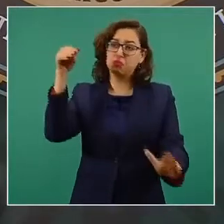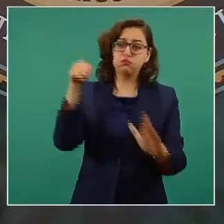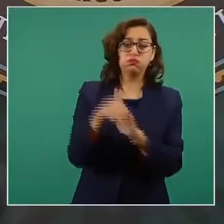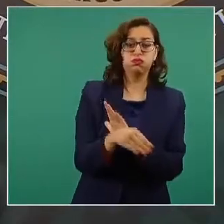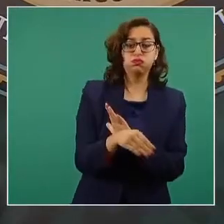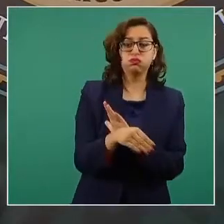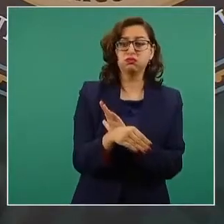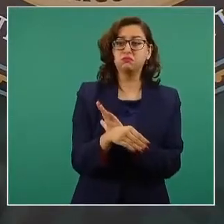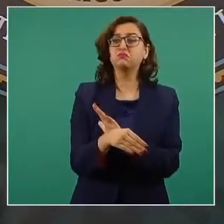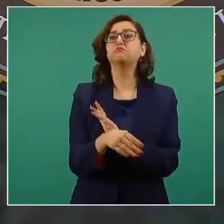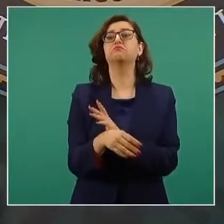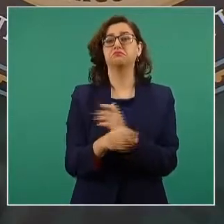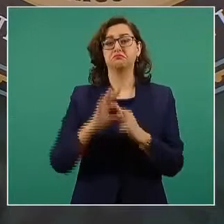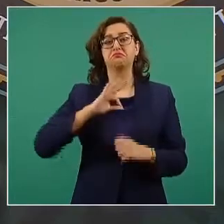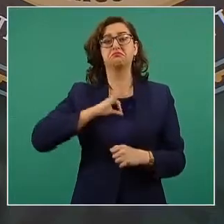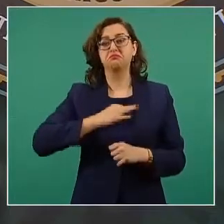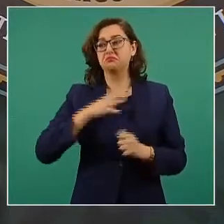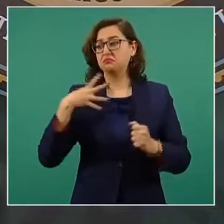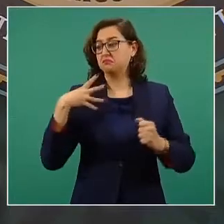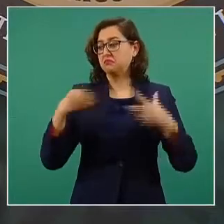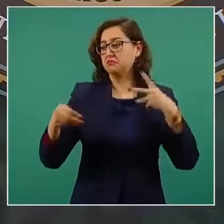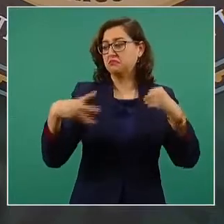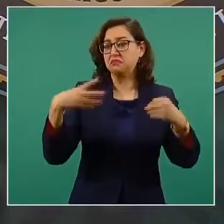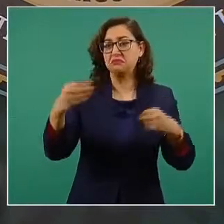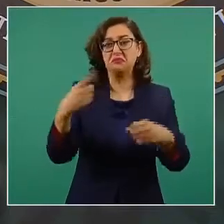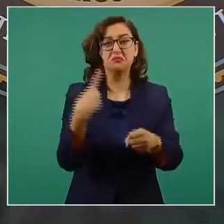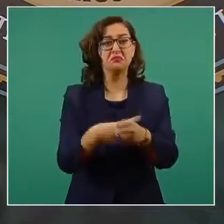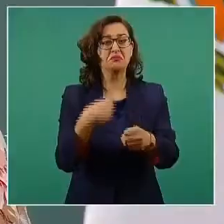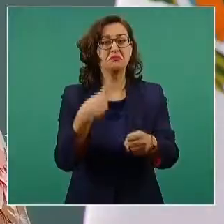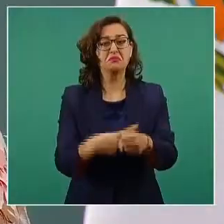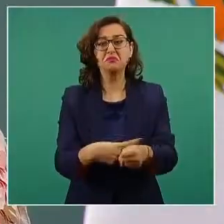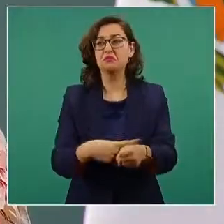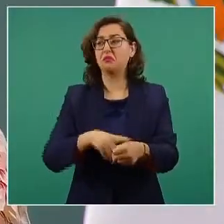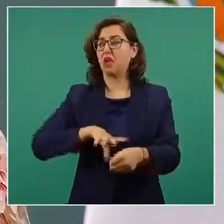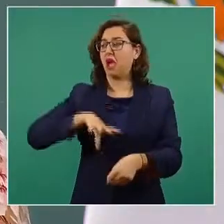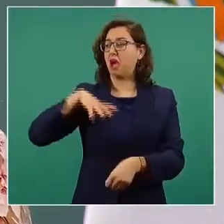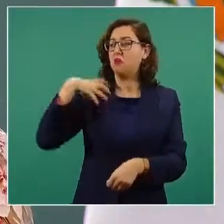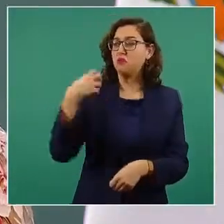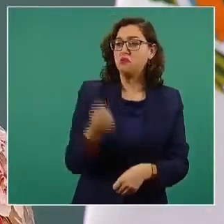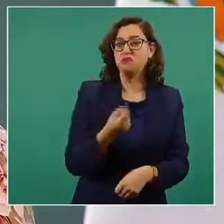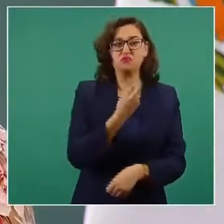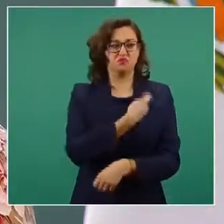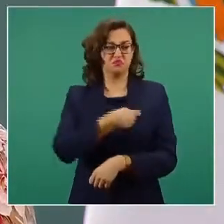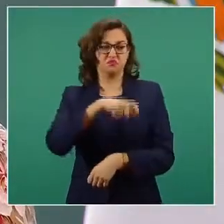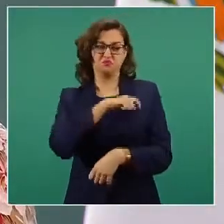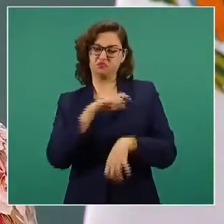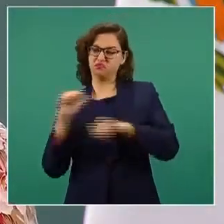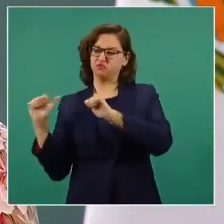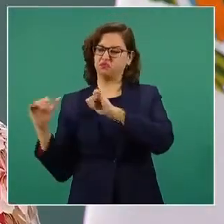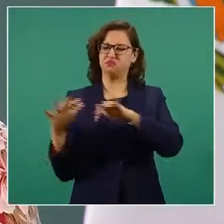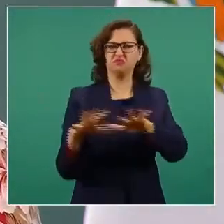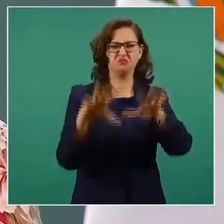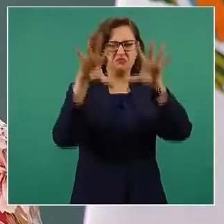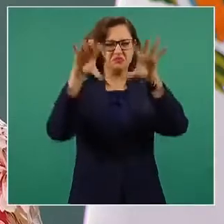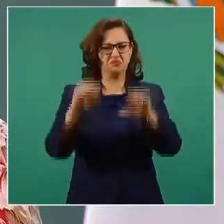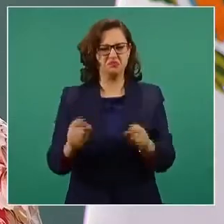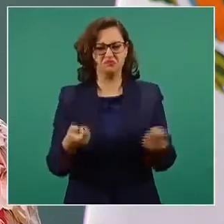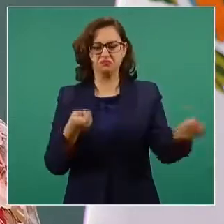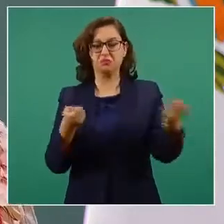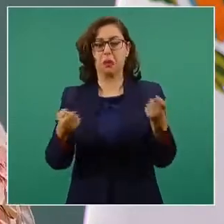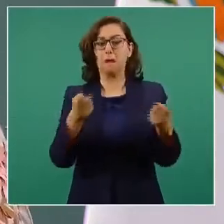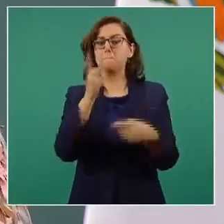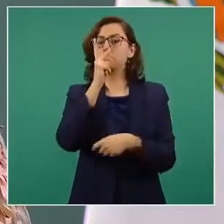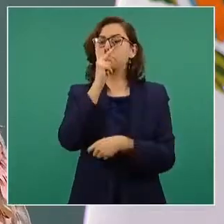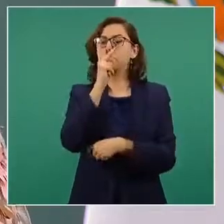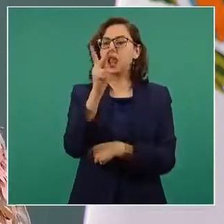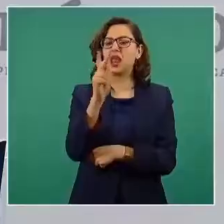y 300 años del México colonial. Pero la palabra conquista, y por ello la reflexión indispensable,